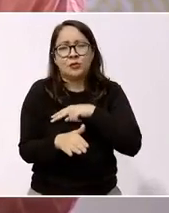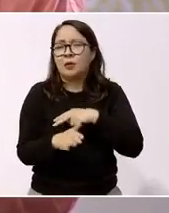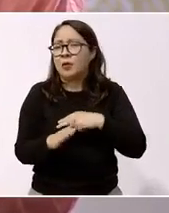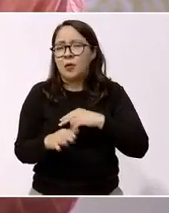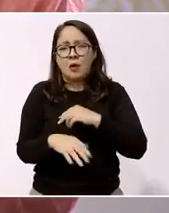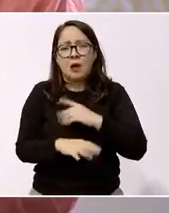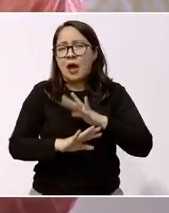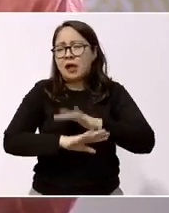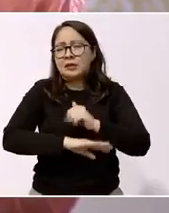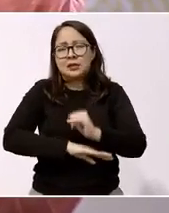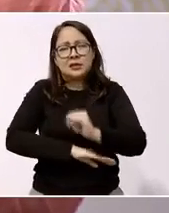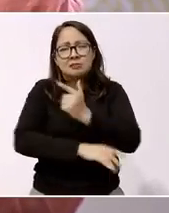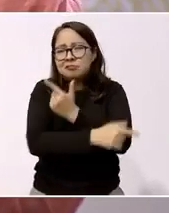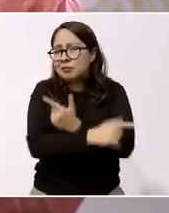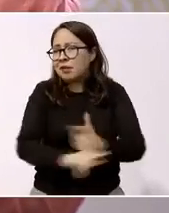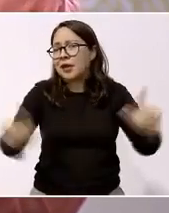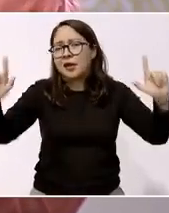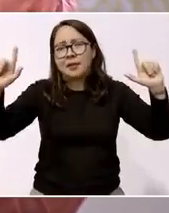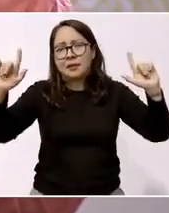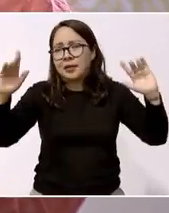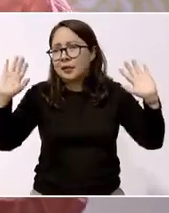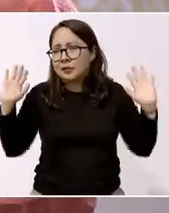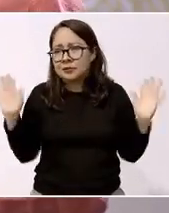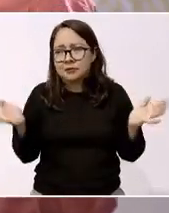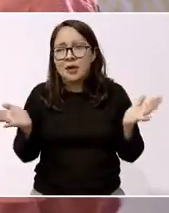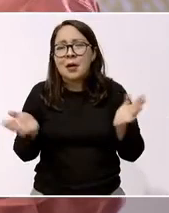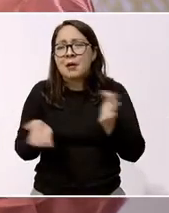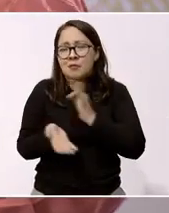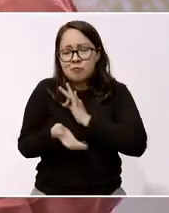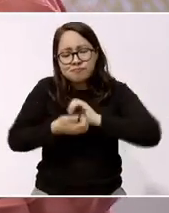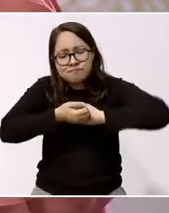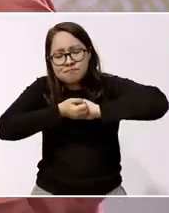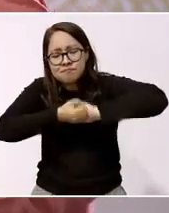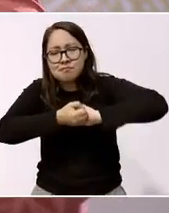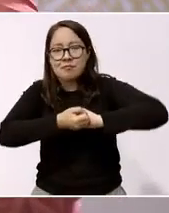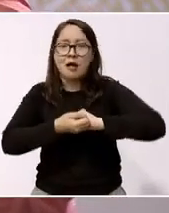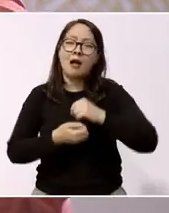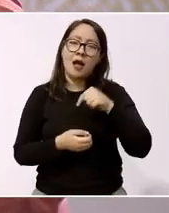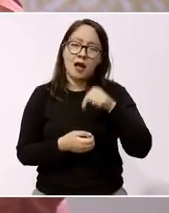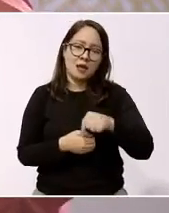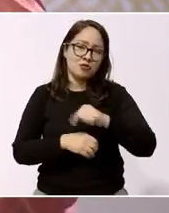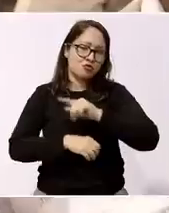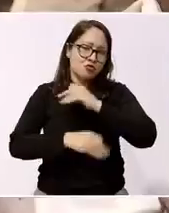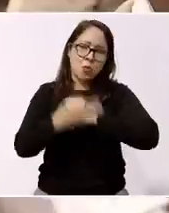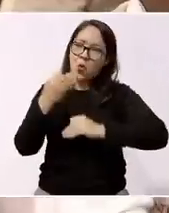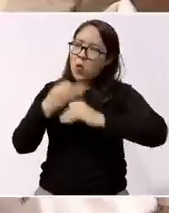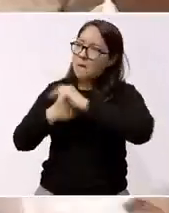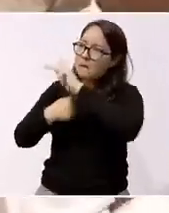mundo sin frontera. Nosotros queremos que haya fraternidad universal.